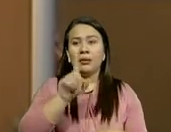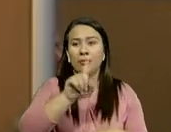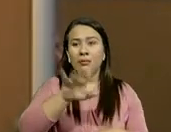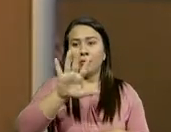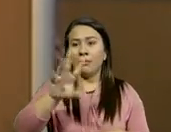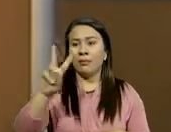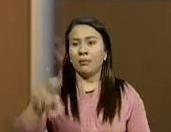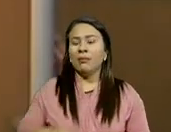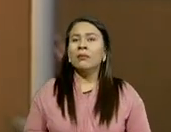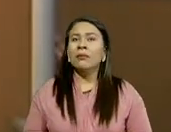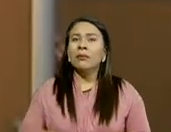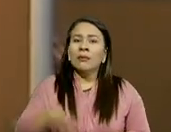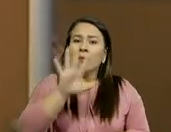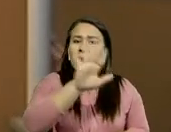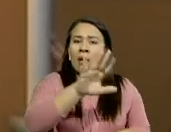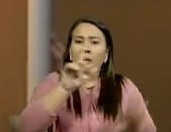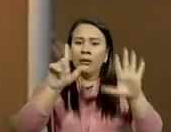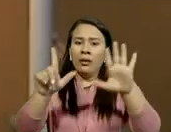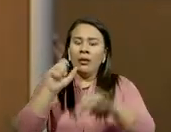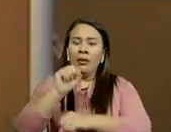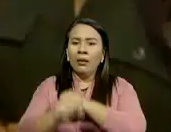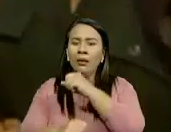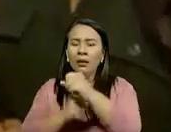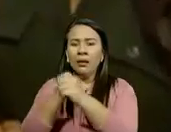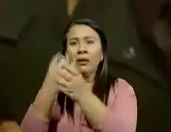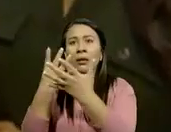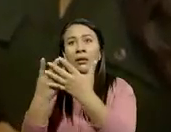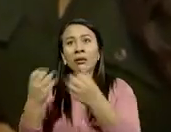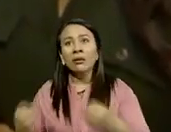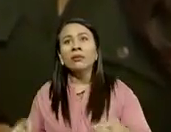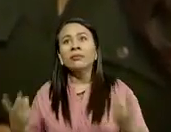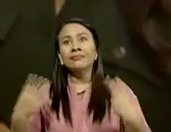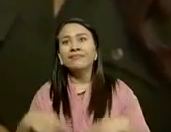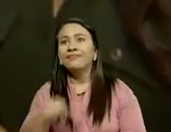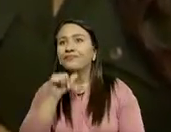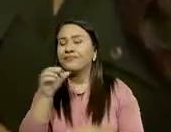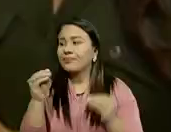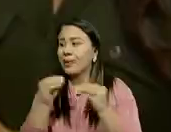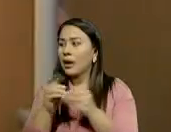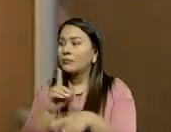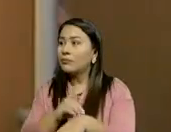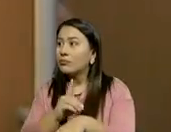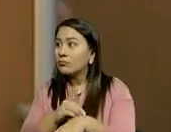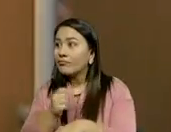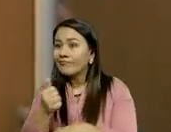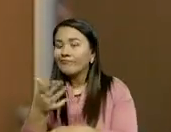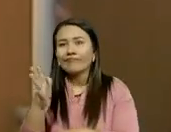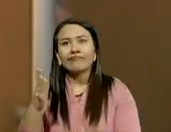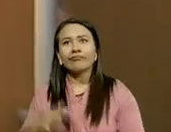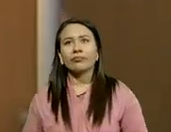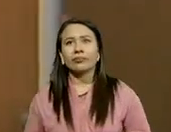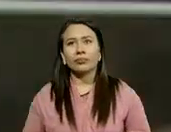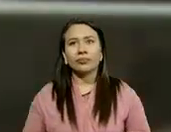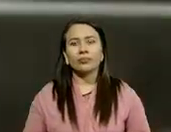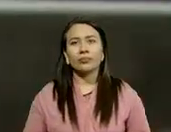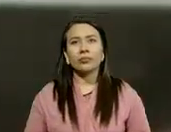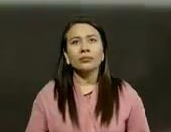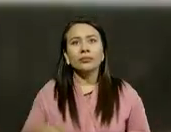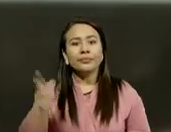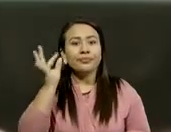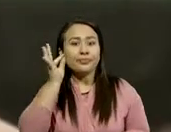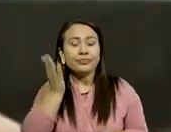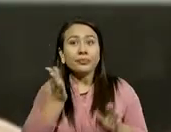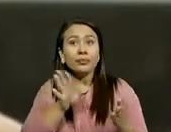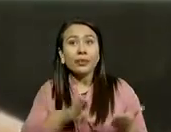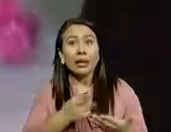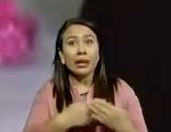152 de 5 a 7 años de privación de libertad, también por mala práctica profesional. Y en el caso de la señora que falleció la